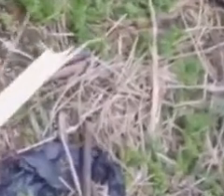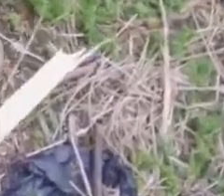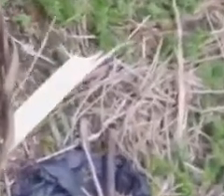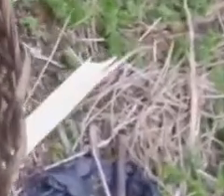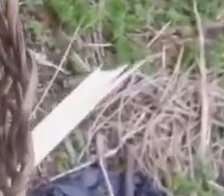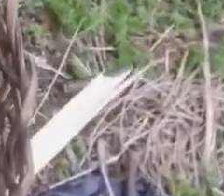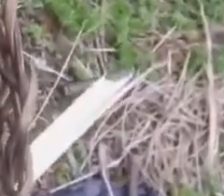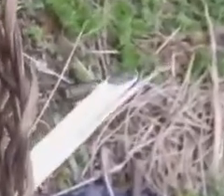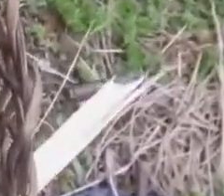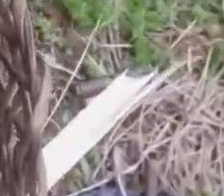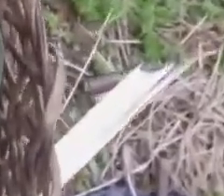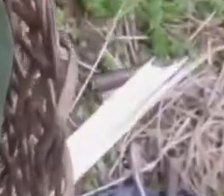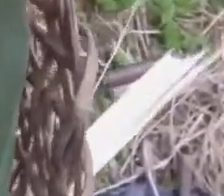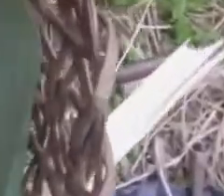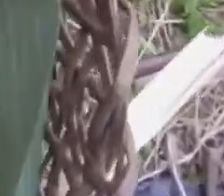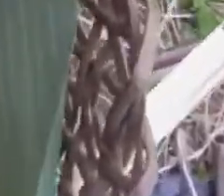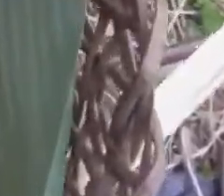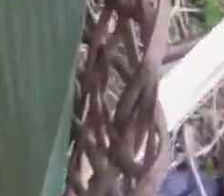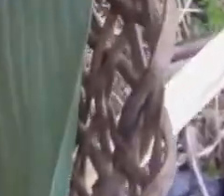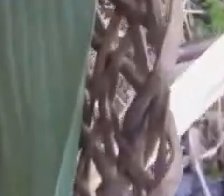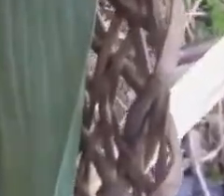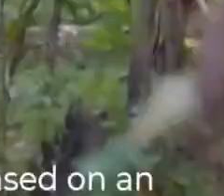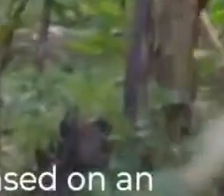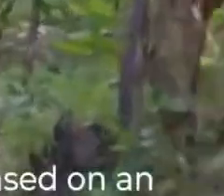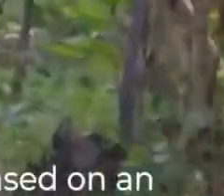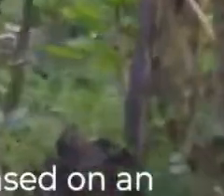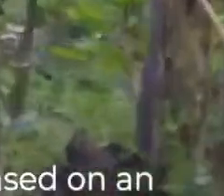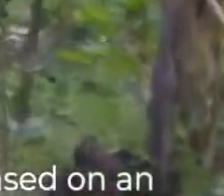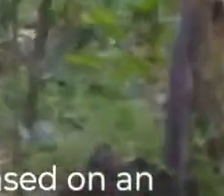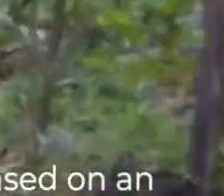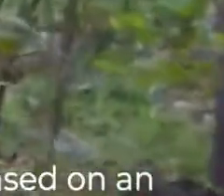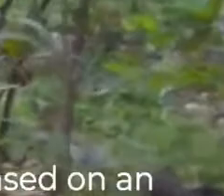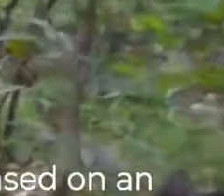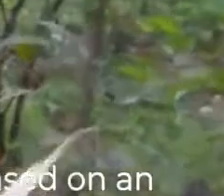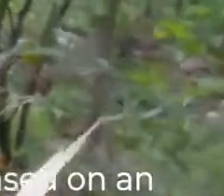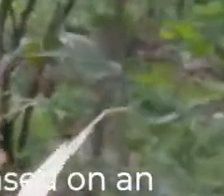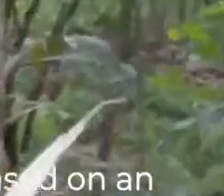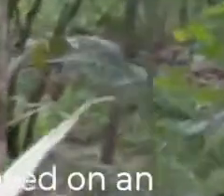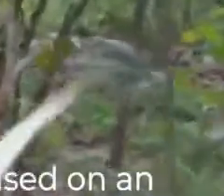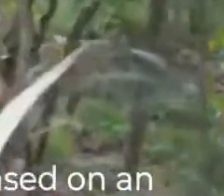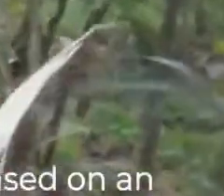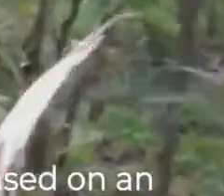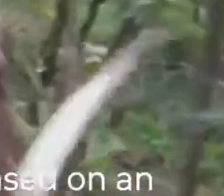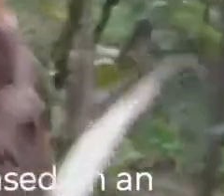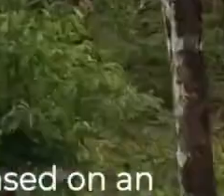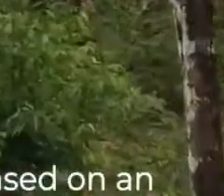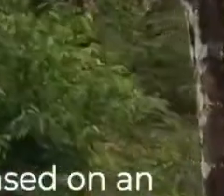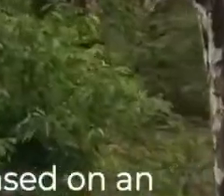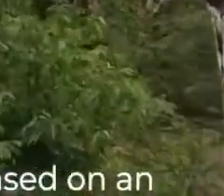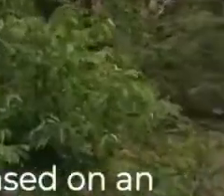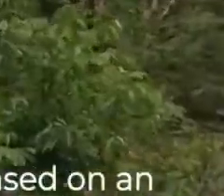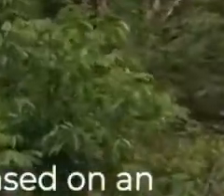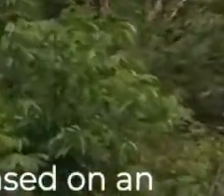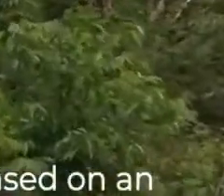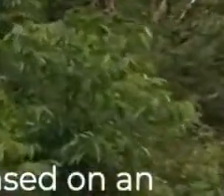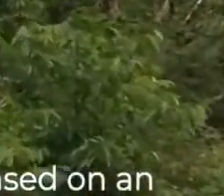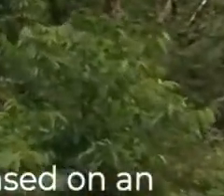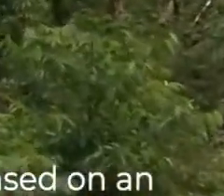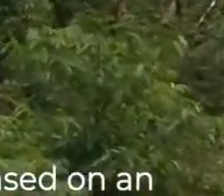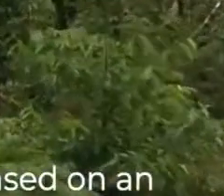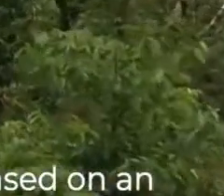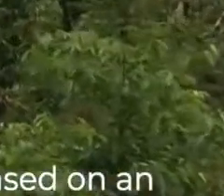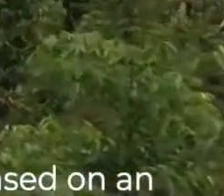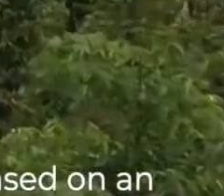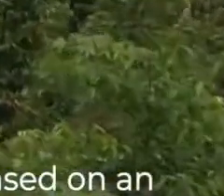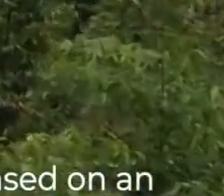el uso sostenible de los recursos naturales. El encanto de la oferta productiva de esta zona se basa en un sistema ancestral